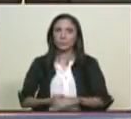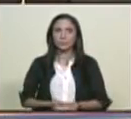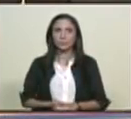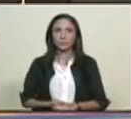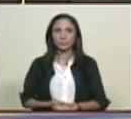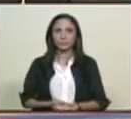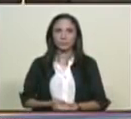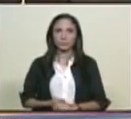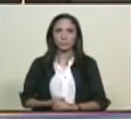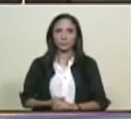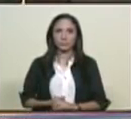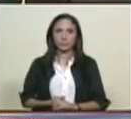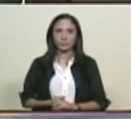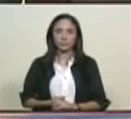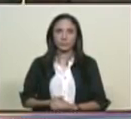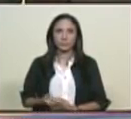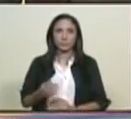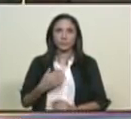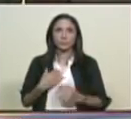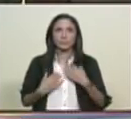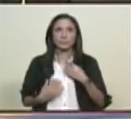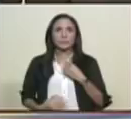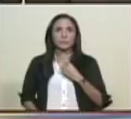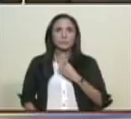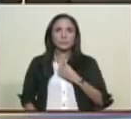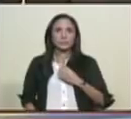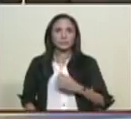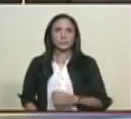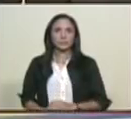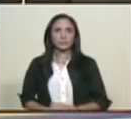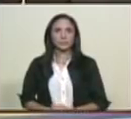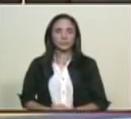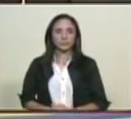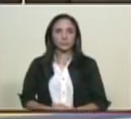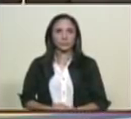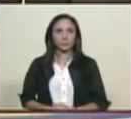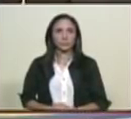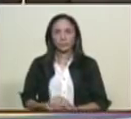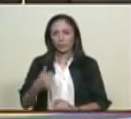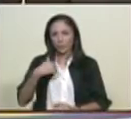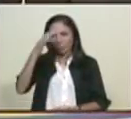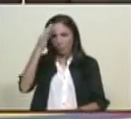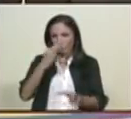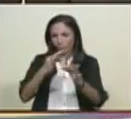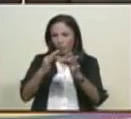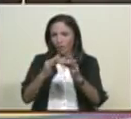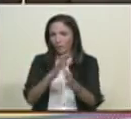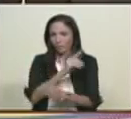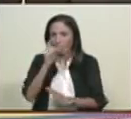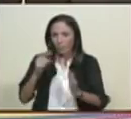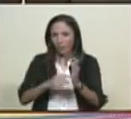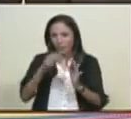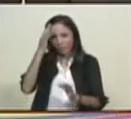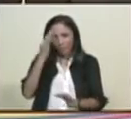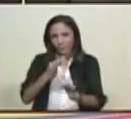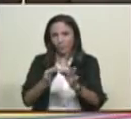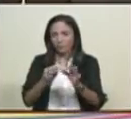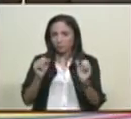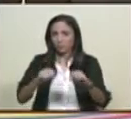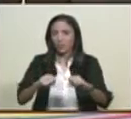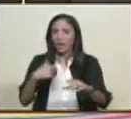fe en nuestra patria. Tengamos fe en nuestro pueblo. Yo tengo fe profunda en que lo que